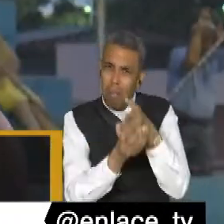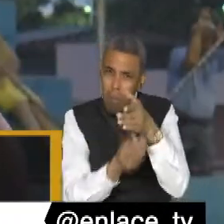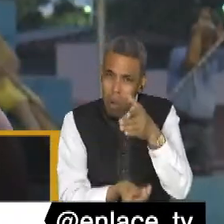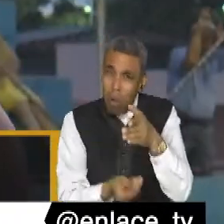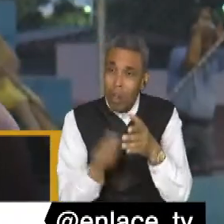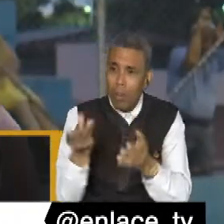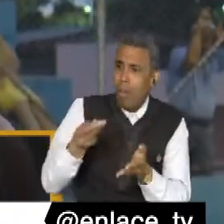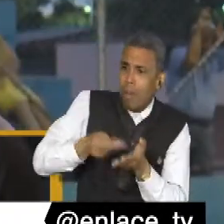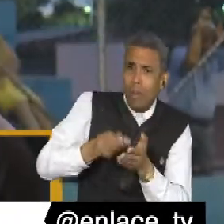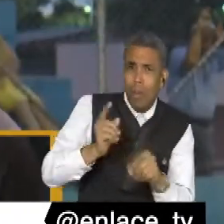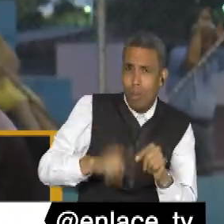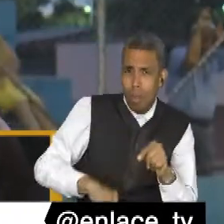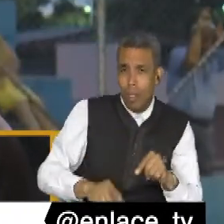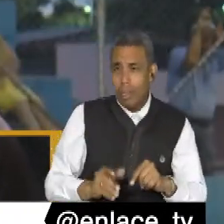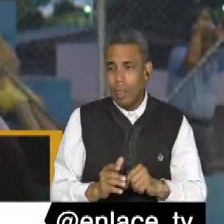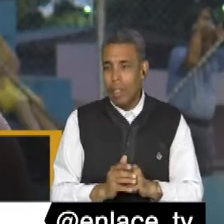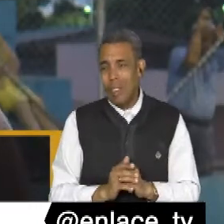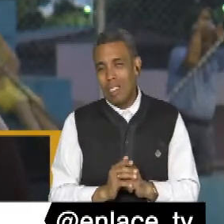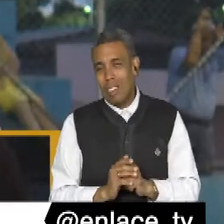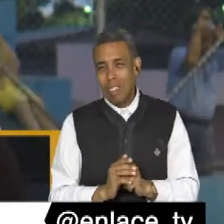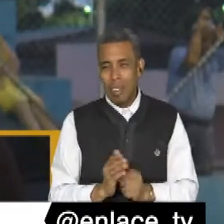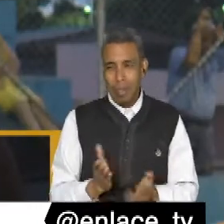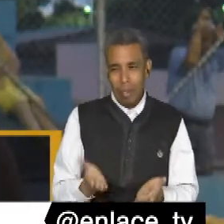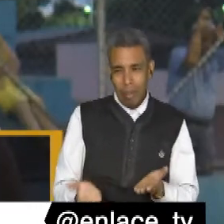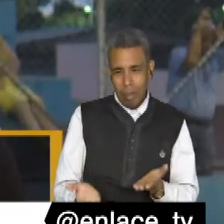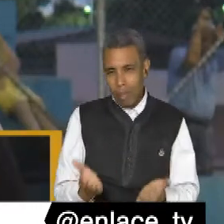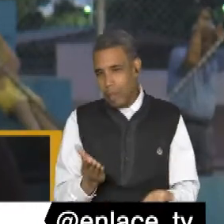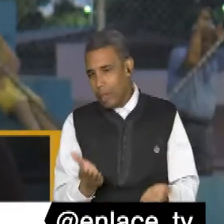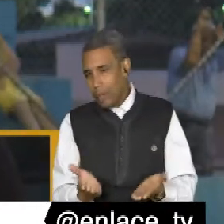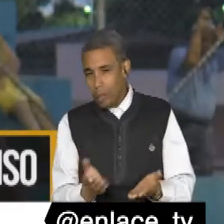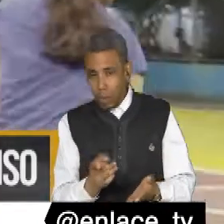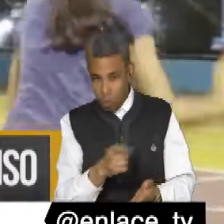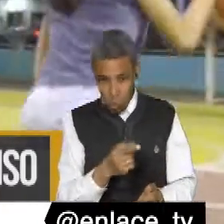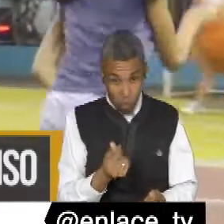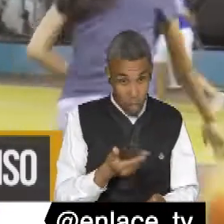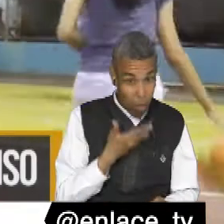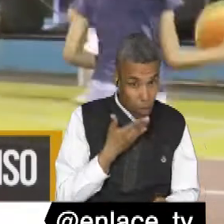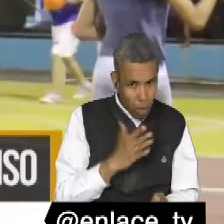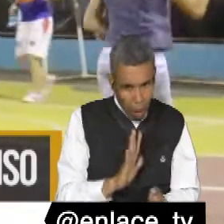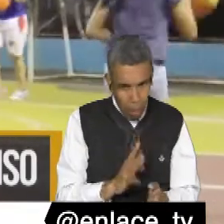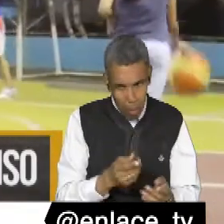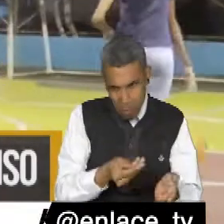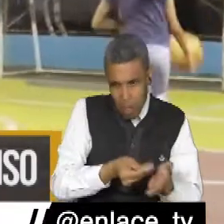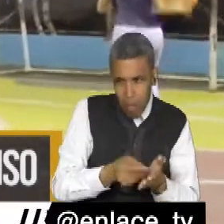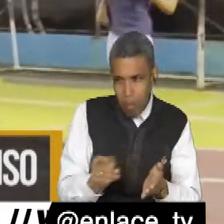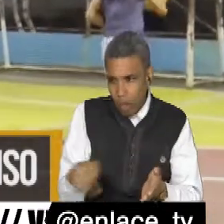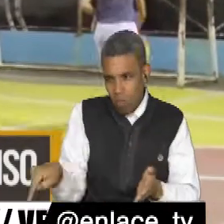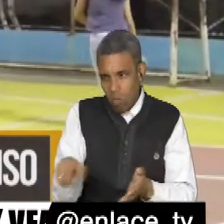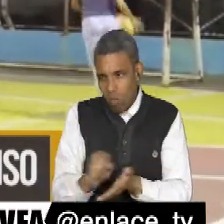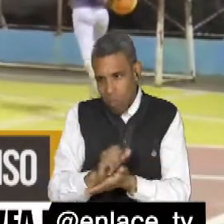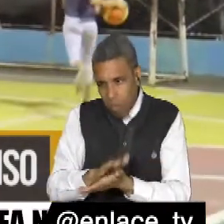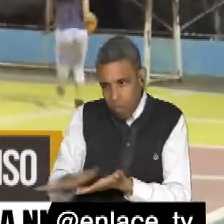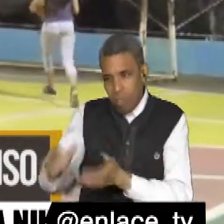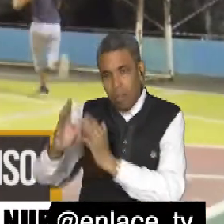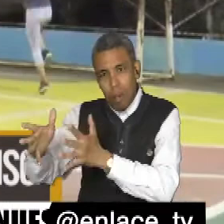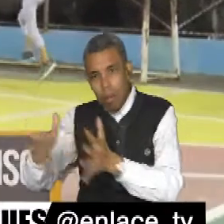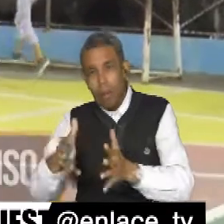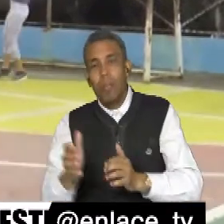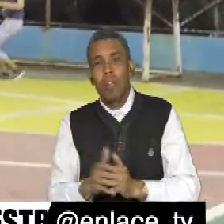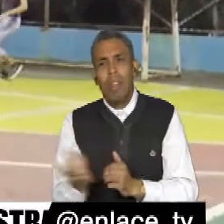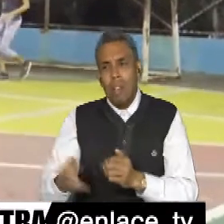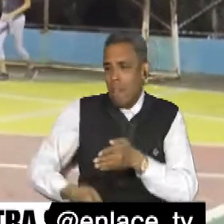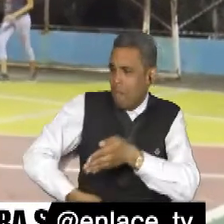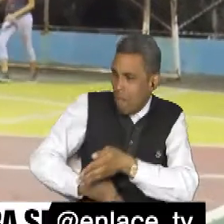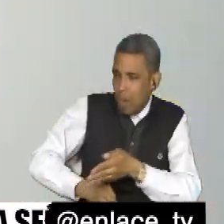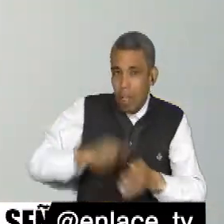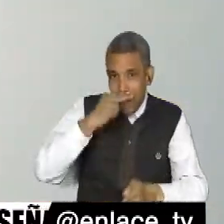los que sí pueden y entre los que no, y ahí miramos cómo se hace. Hoy continúan trabajando para que más niños hagan parte de esta escuela